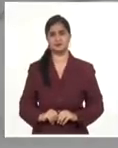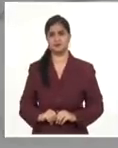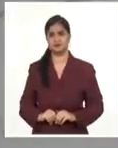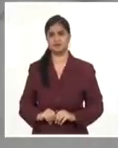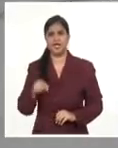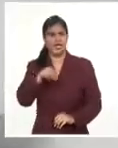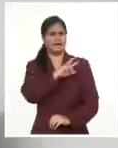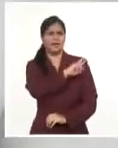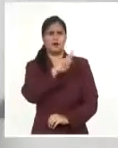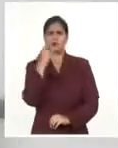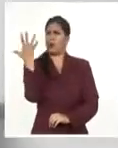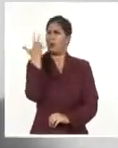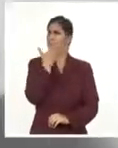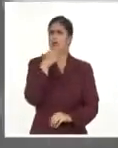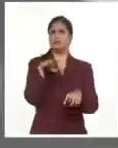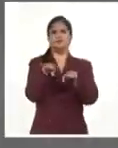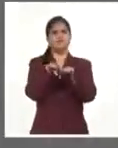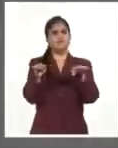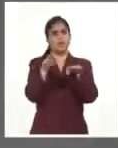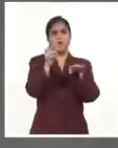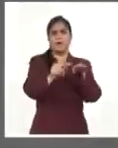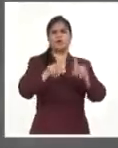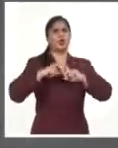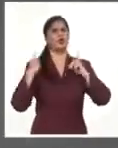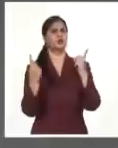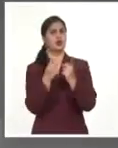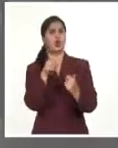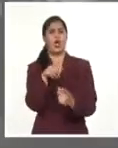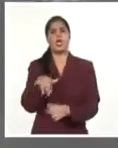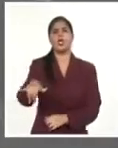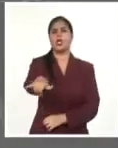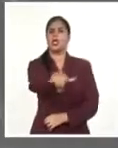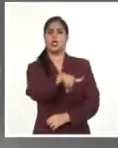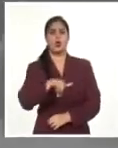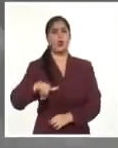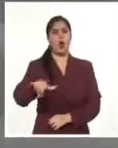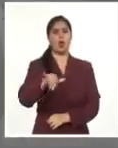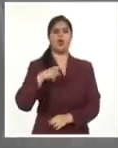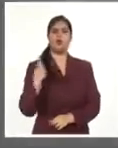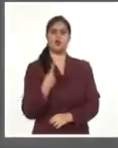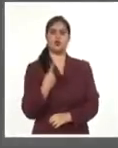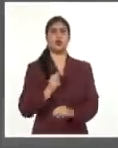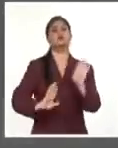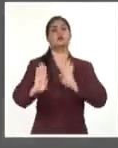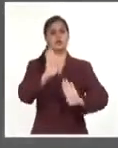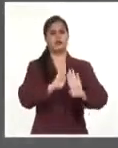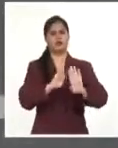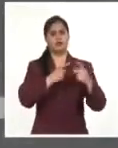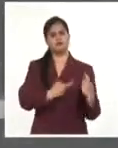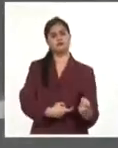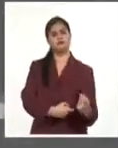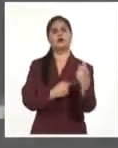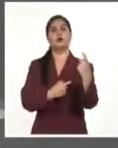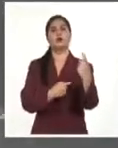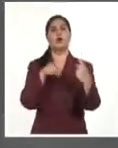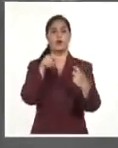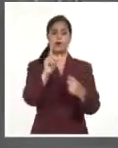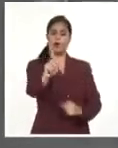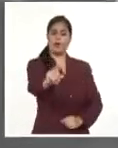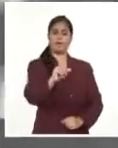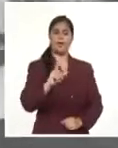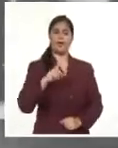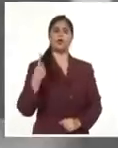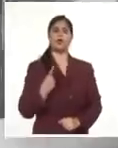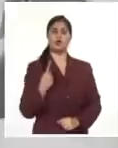humildes, con los humildes y para los humildes. No vacilaremos frente a quienes sean en